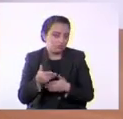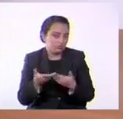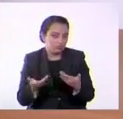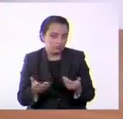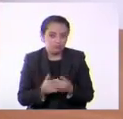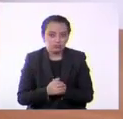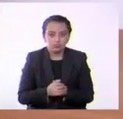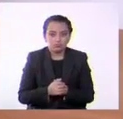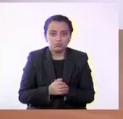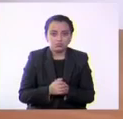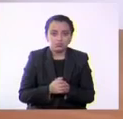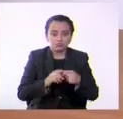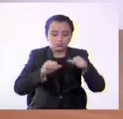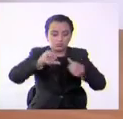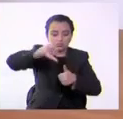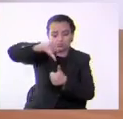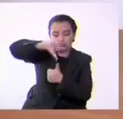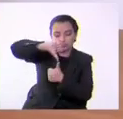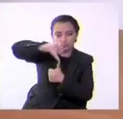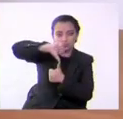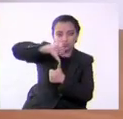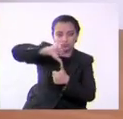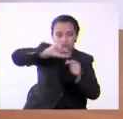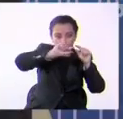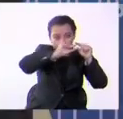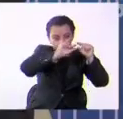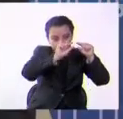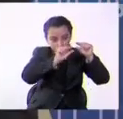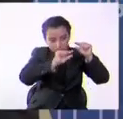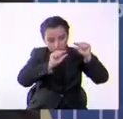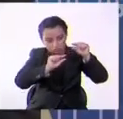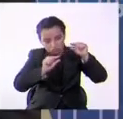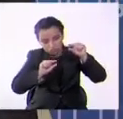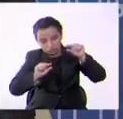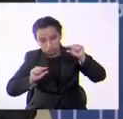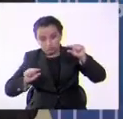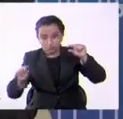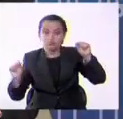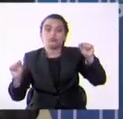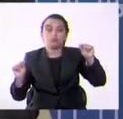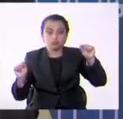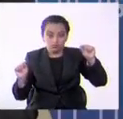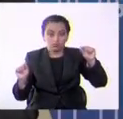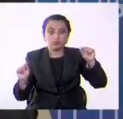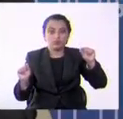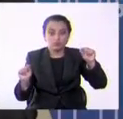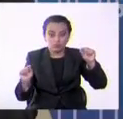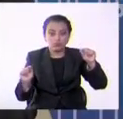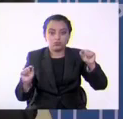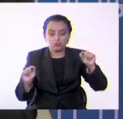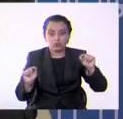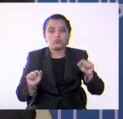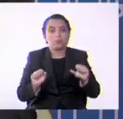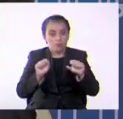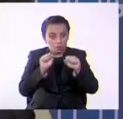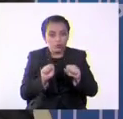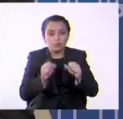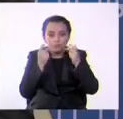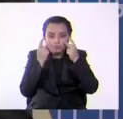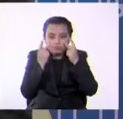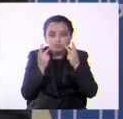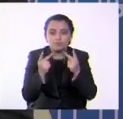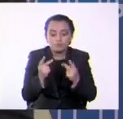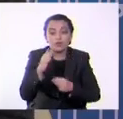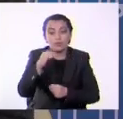tenemos megaproyectos de carreteras, por ejemplo, y que eso sí lo podemos notar en nuestro país. Y ya hemos dicho que